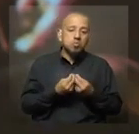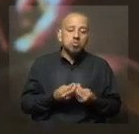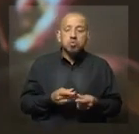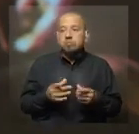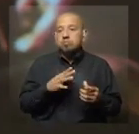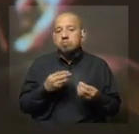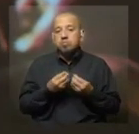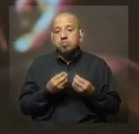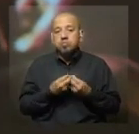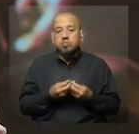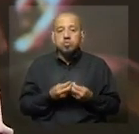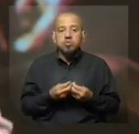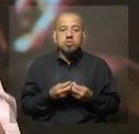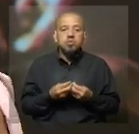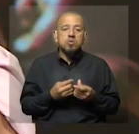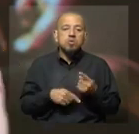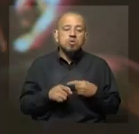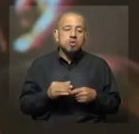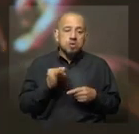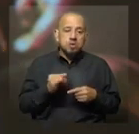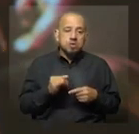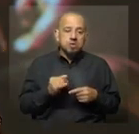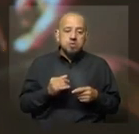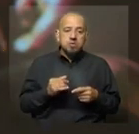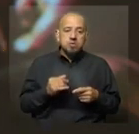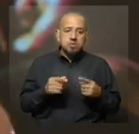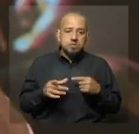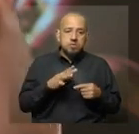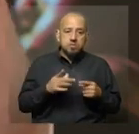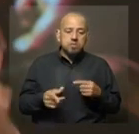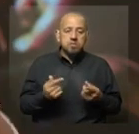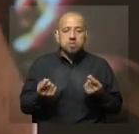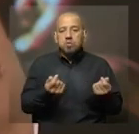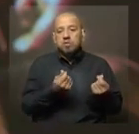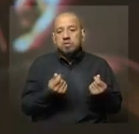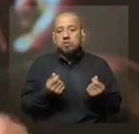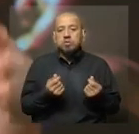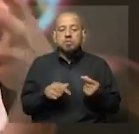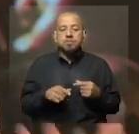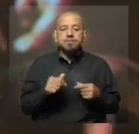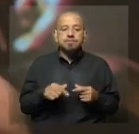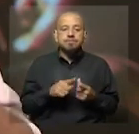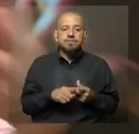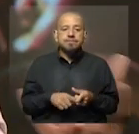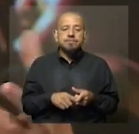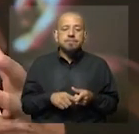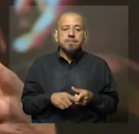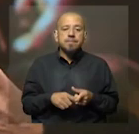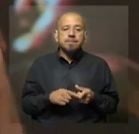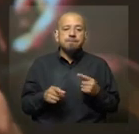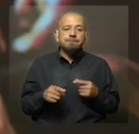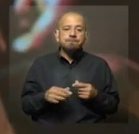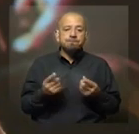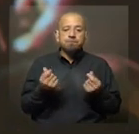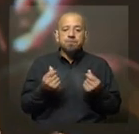esperable o lo que se observa normalmente. Eso seguramente también incide en los precios. Recordemos que en nuestro país la formación de precios